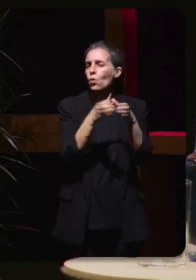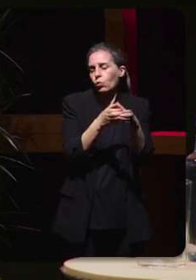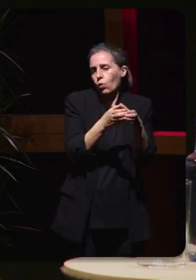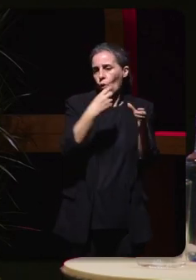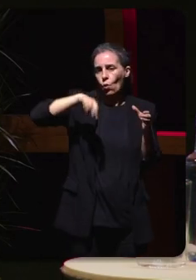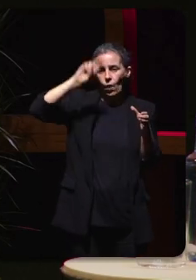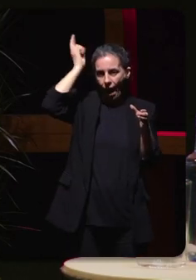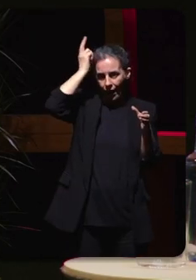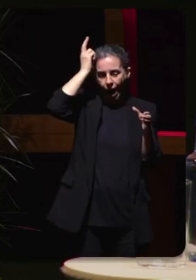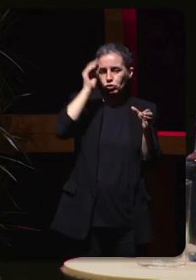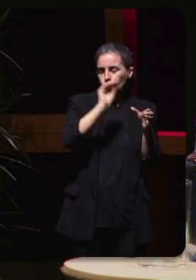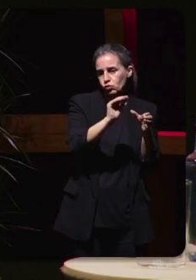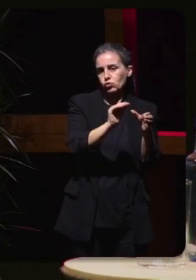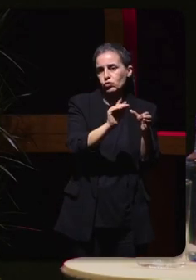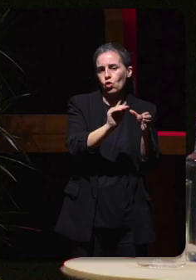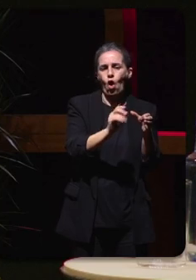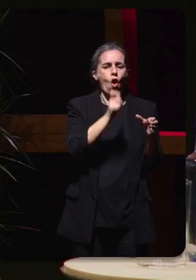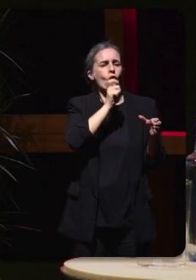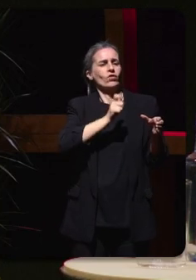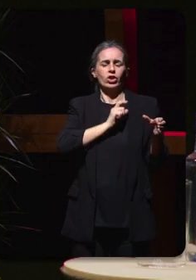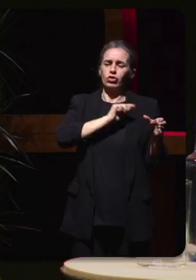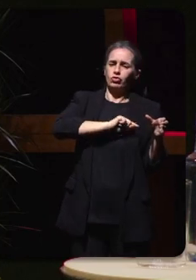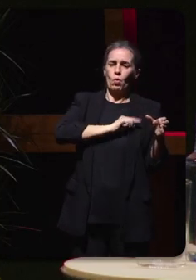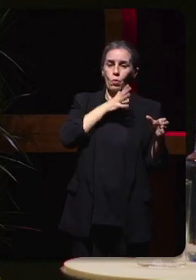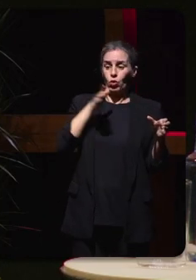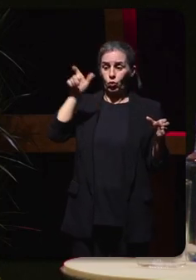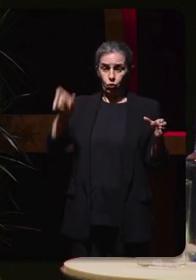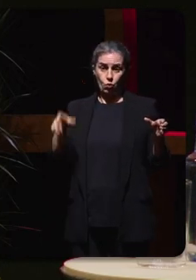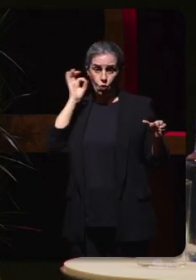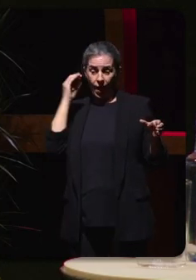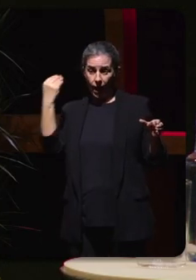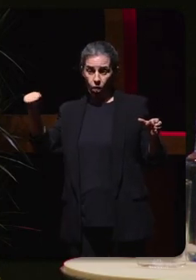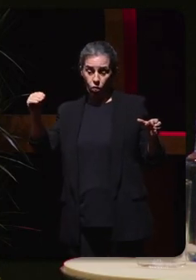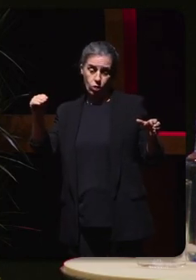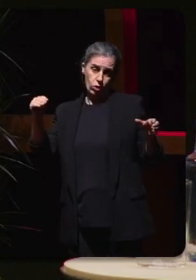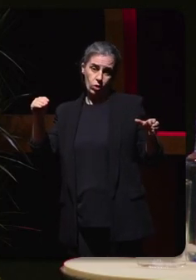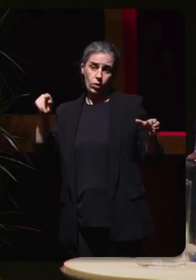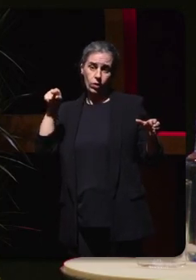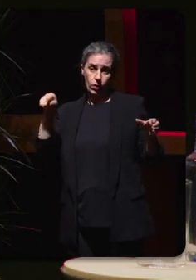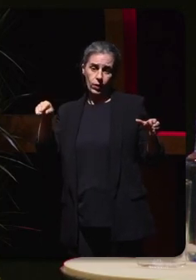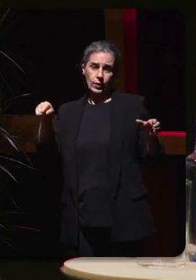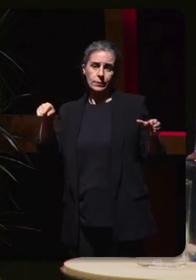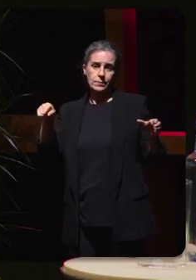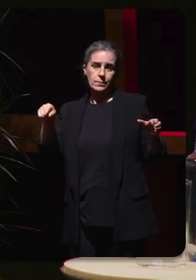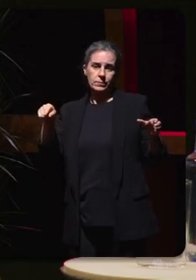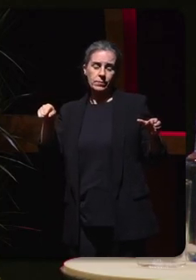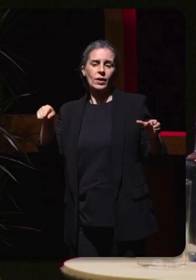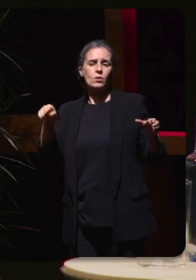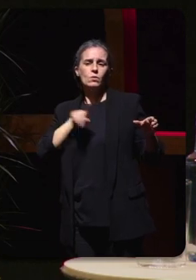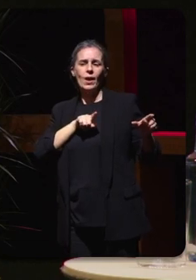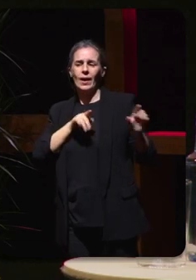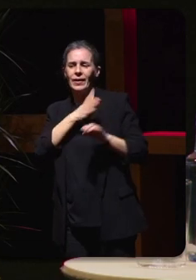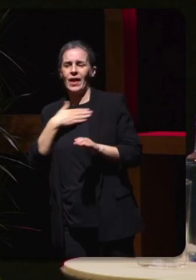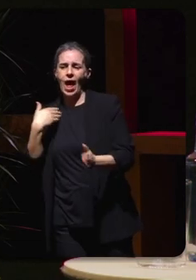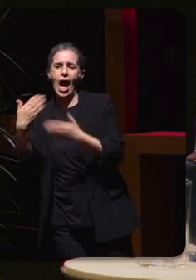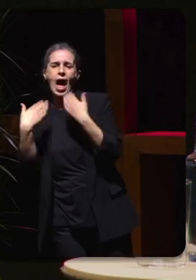un adolescente de un clan que consideraban inferior había osado hablar con una niña de ese clan superior. Se